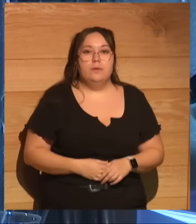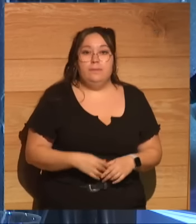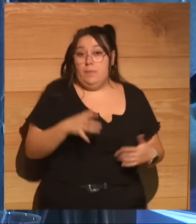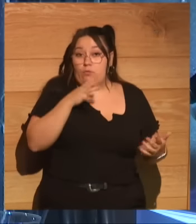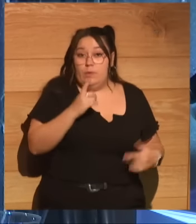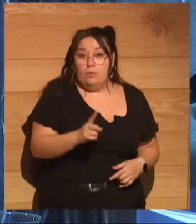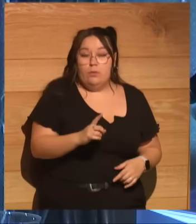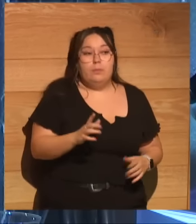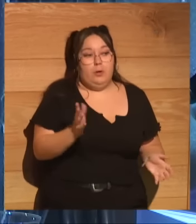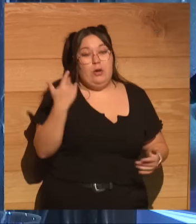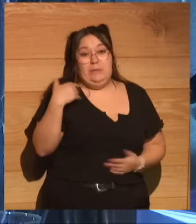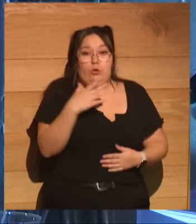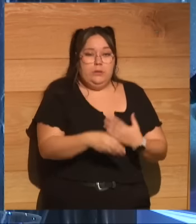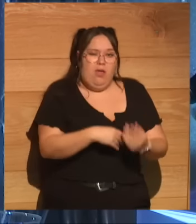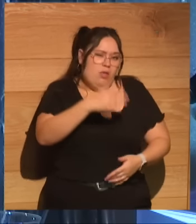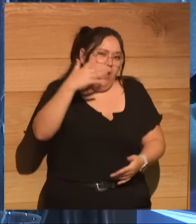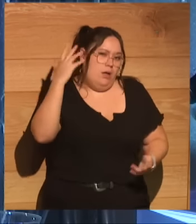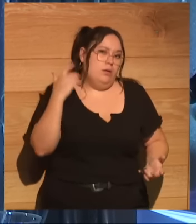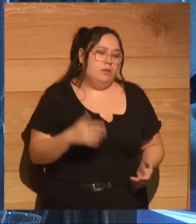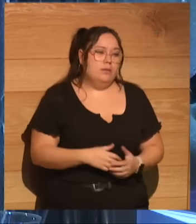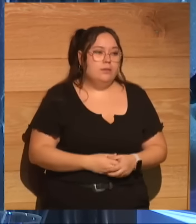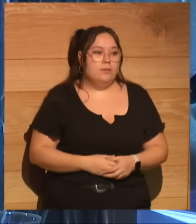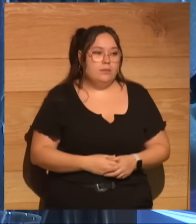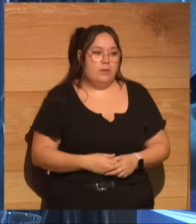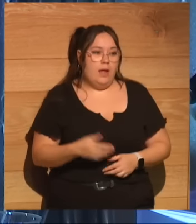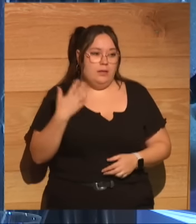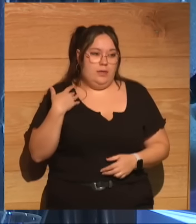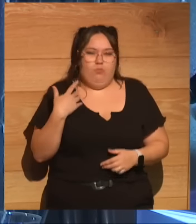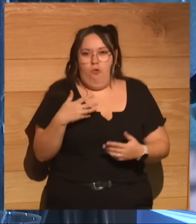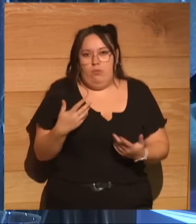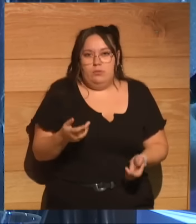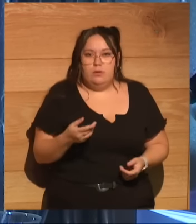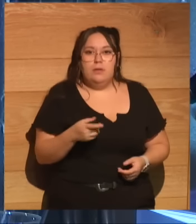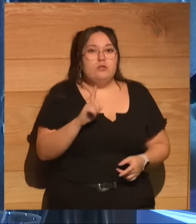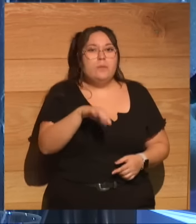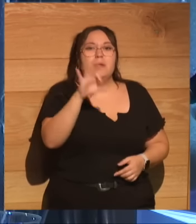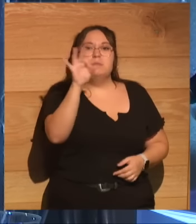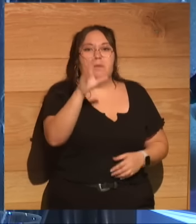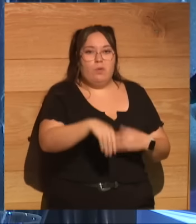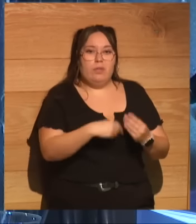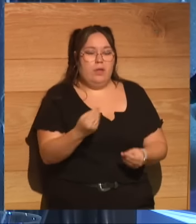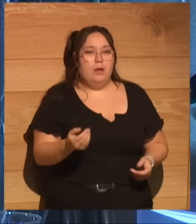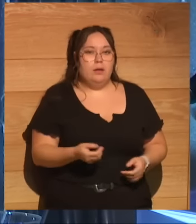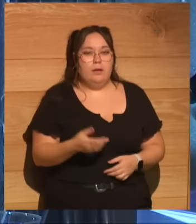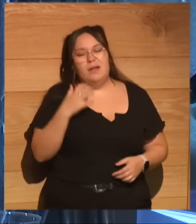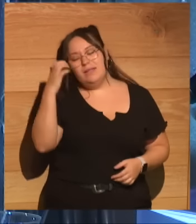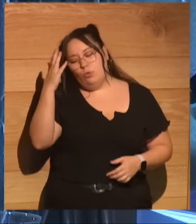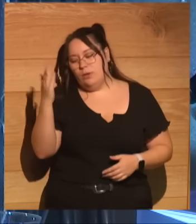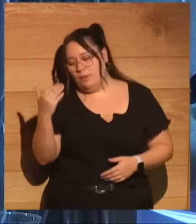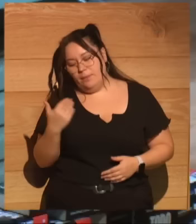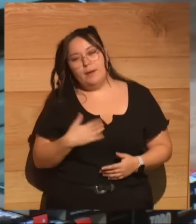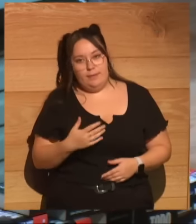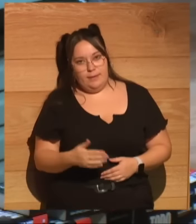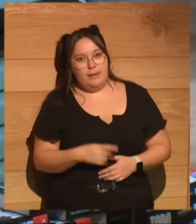no, pero en aquella época... Esa cosa entre hermanos, lo más normal. Se arregla muy fácilmente. Y eso lo hacía Spielberg también. Timothy, ven, que te vas a ir